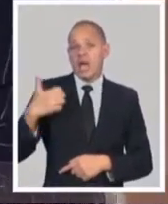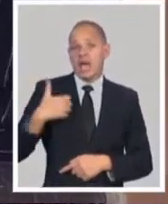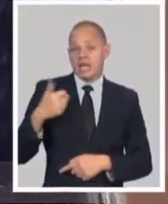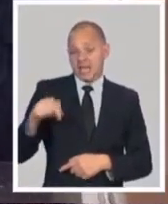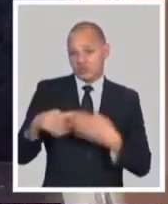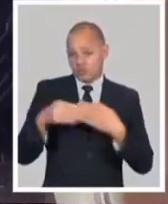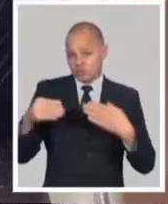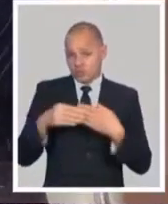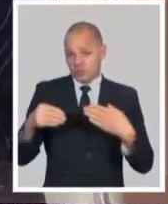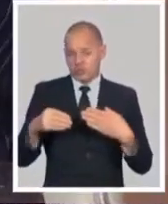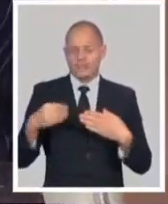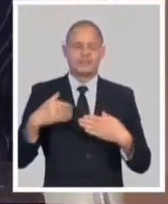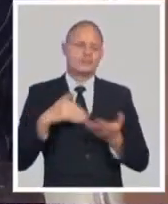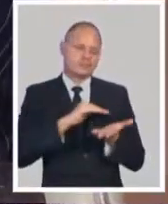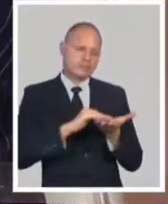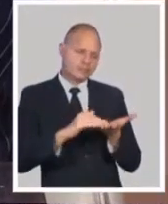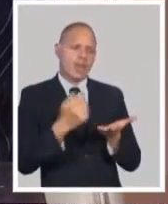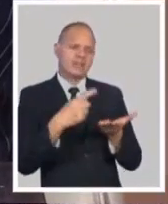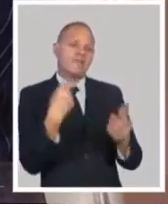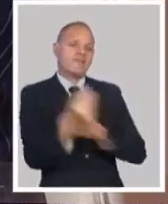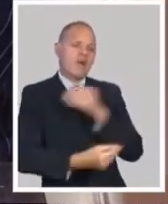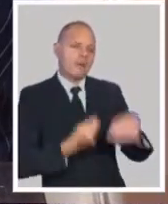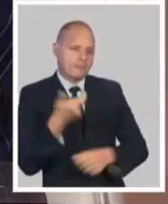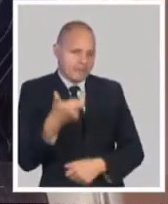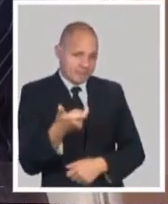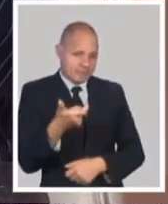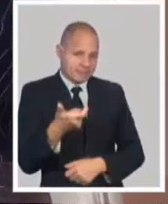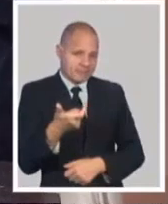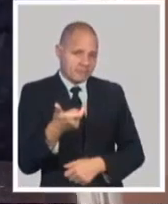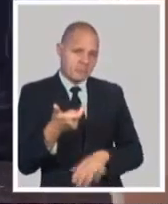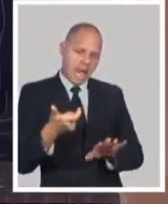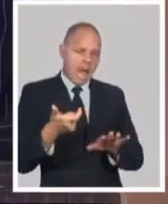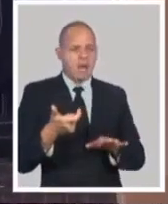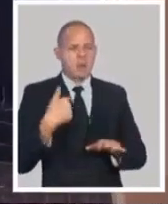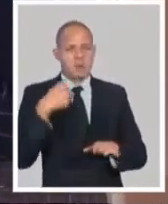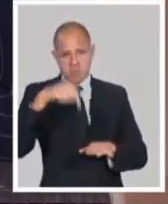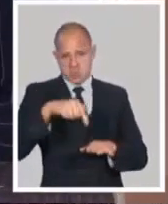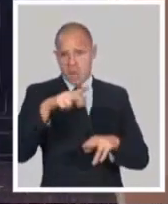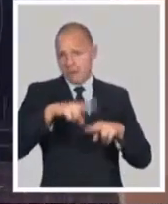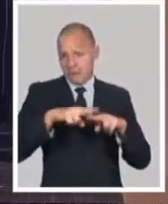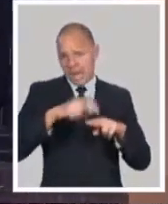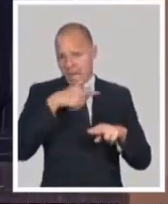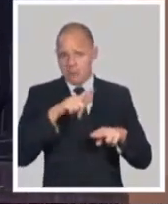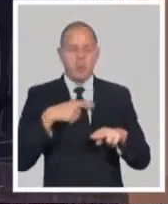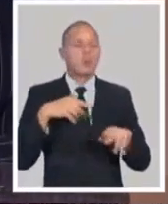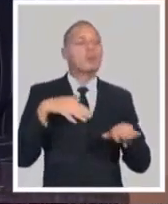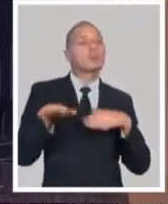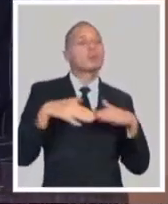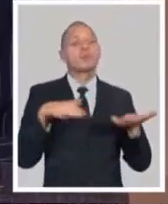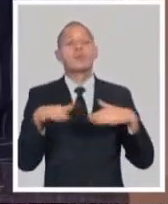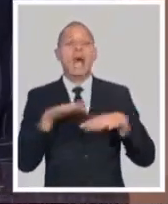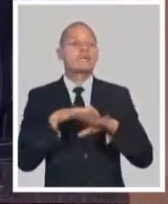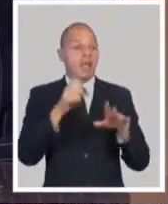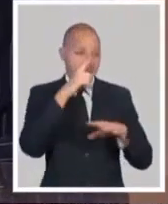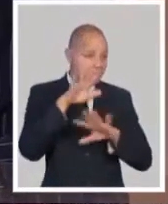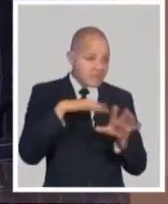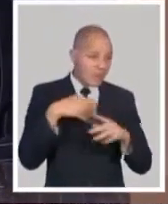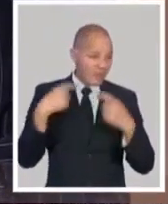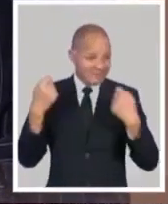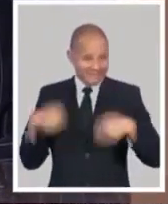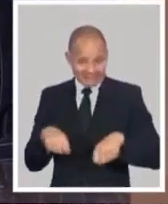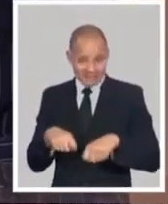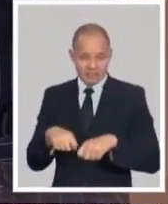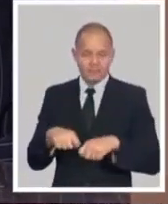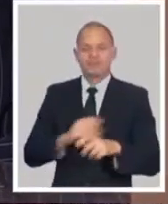les convierta en la moneda que le cambiaron a la moneda libremente convertibles que es la que ellos trajeron al país por tanto cadeca